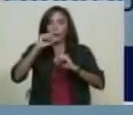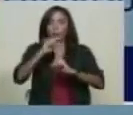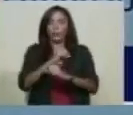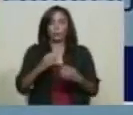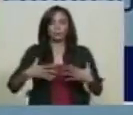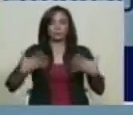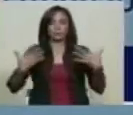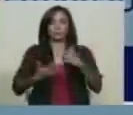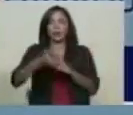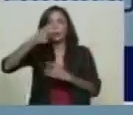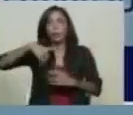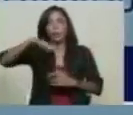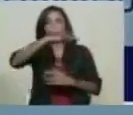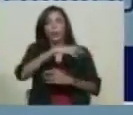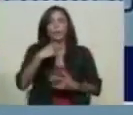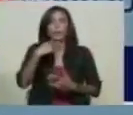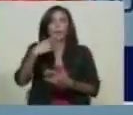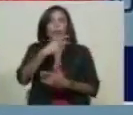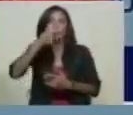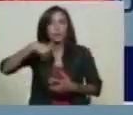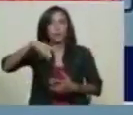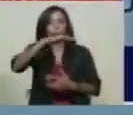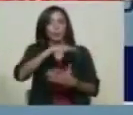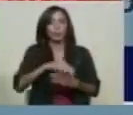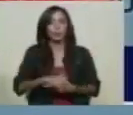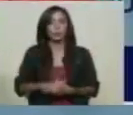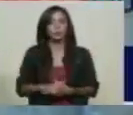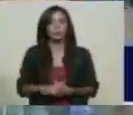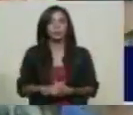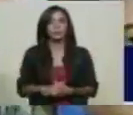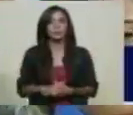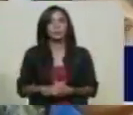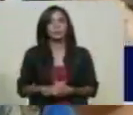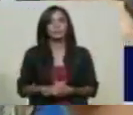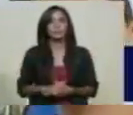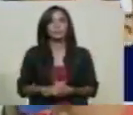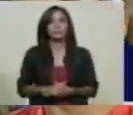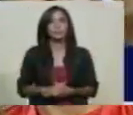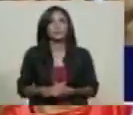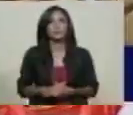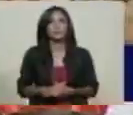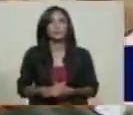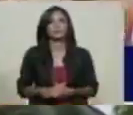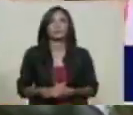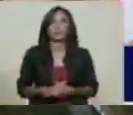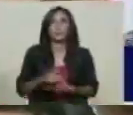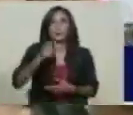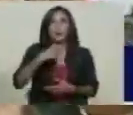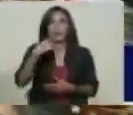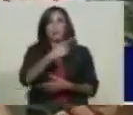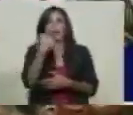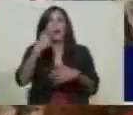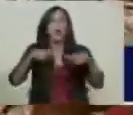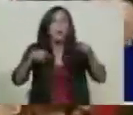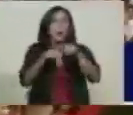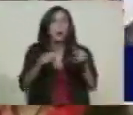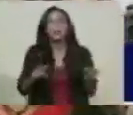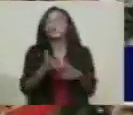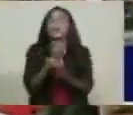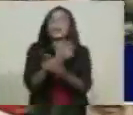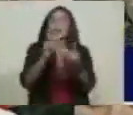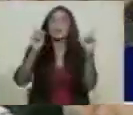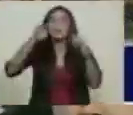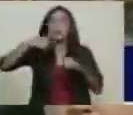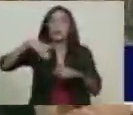de nuestro pueblo, del pueblo que está en la calle. Era la voz de todos nosotros, pero no solo la voz de los venezolanos, sino la voz de los pueblos libres, a los que nunca habían